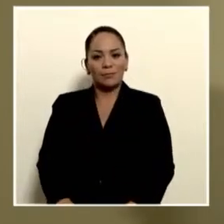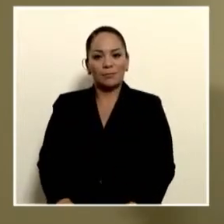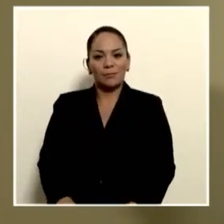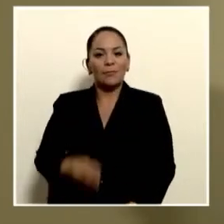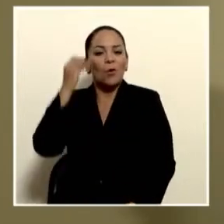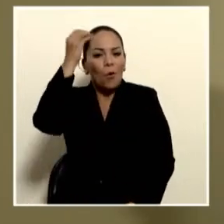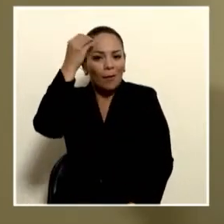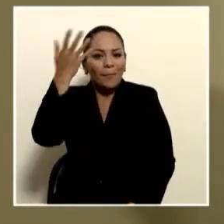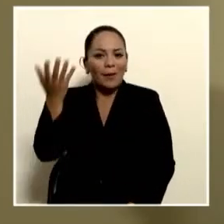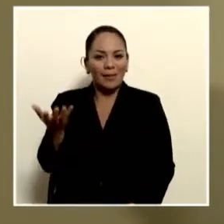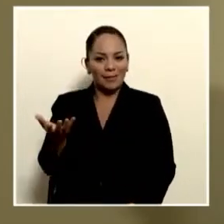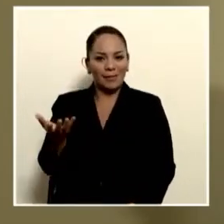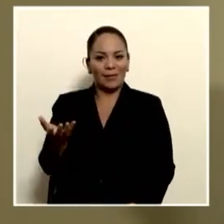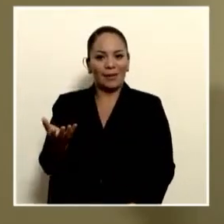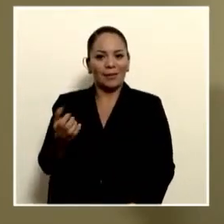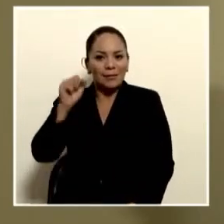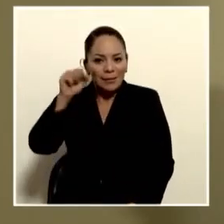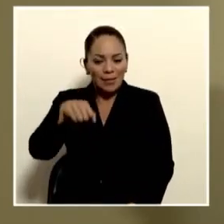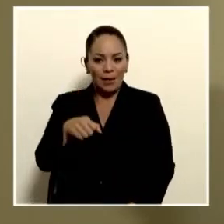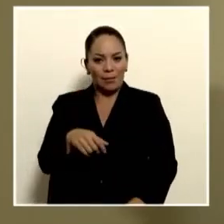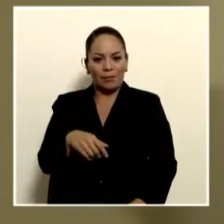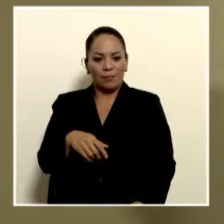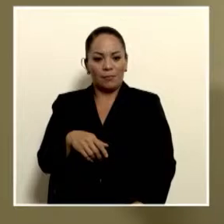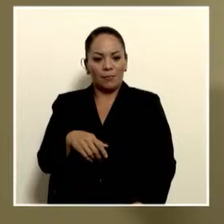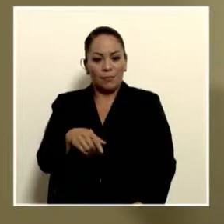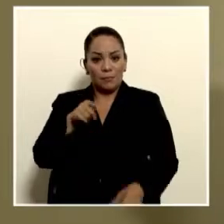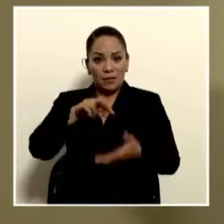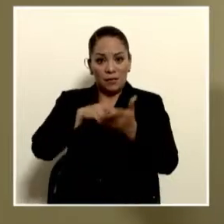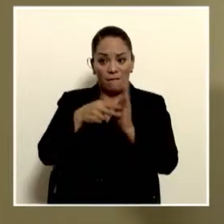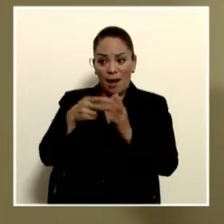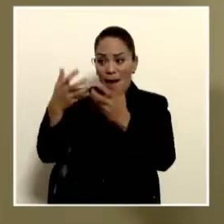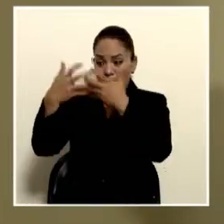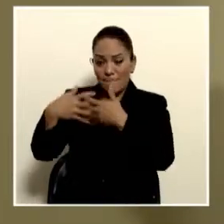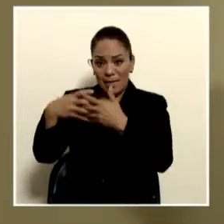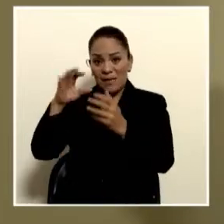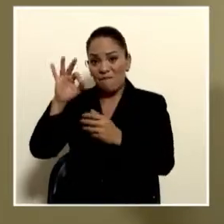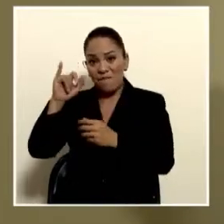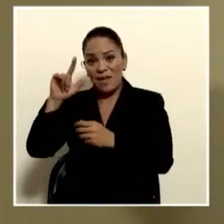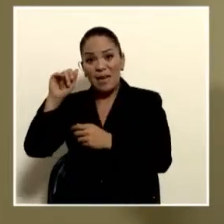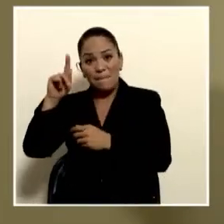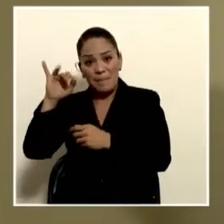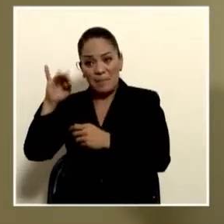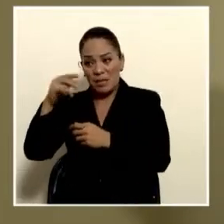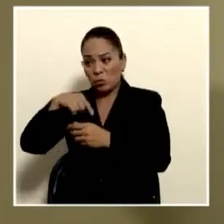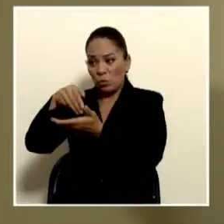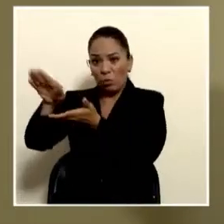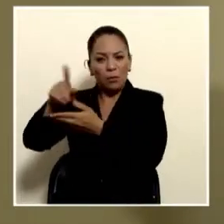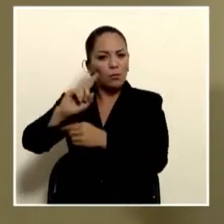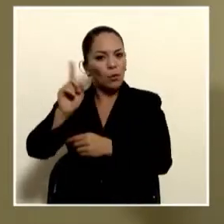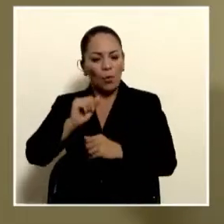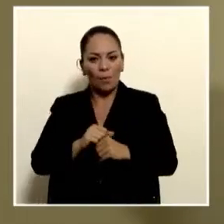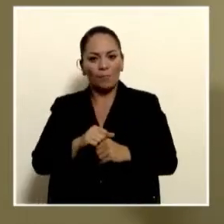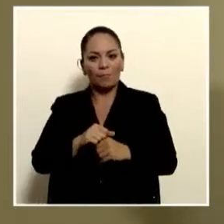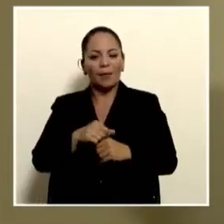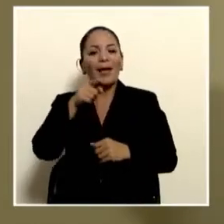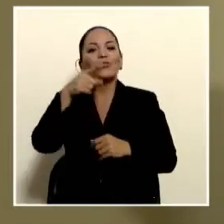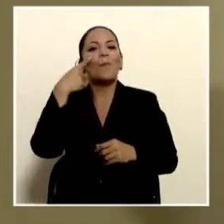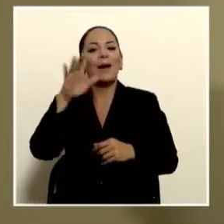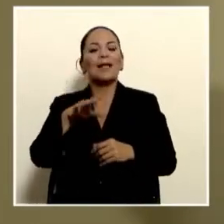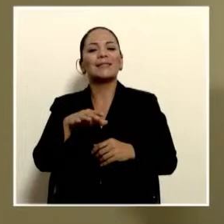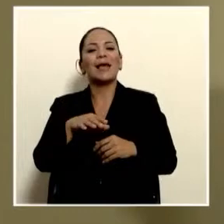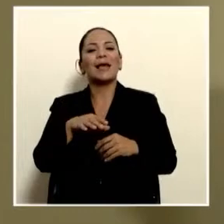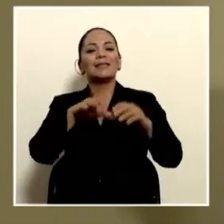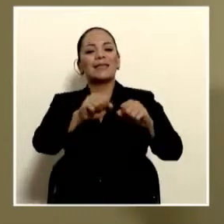Obviamente que sí, pero no se le descartó. Simplemente, ¿sabe qué? Eso parece las citas de la caja. Le vamos a